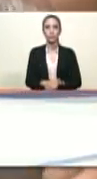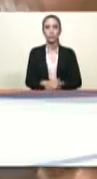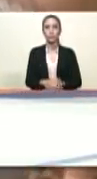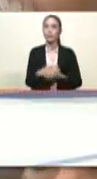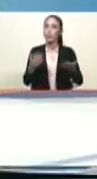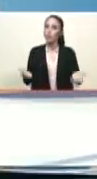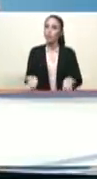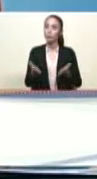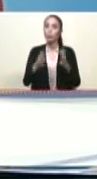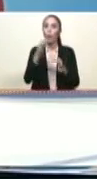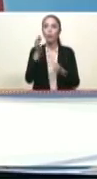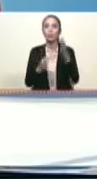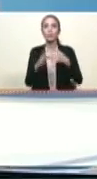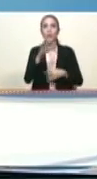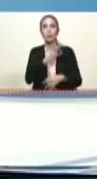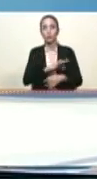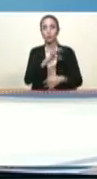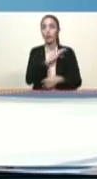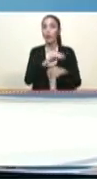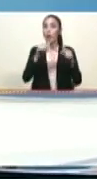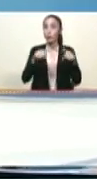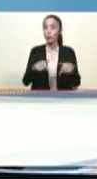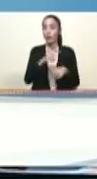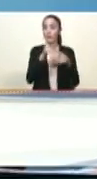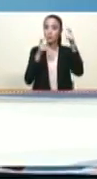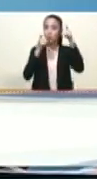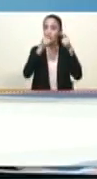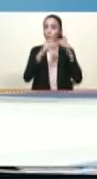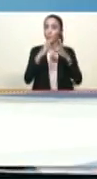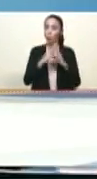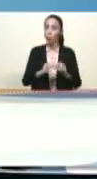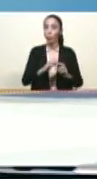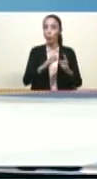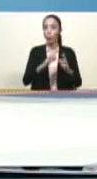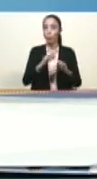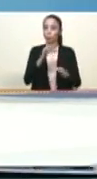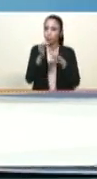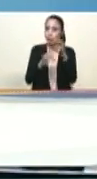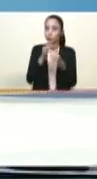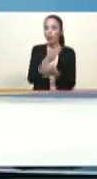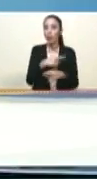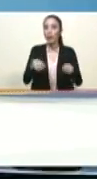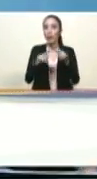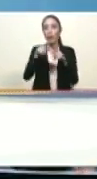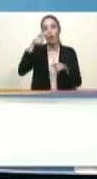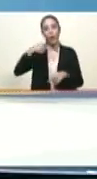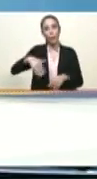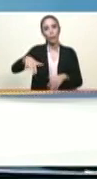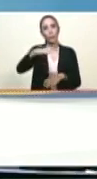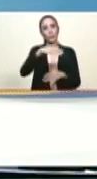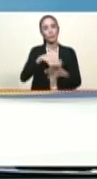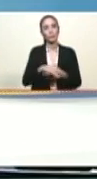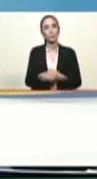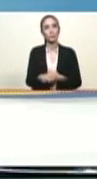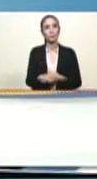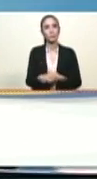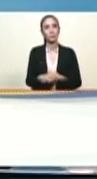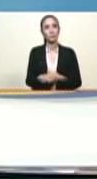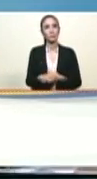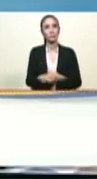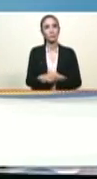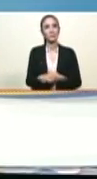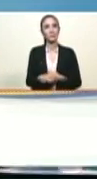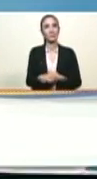social. Usted le está cumpliendo a Chávez, le está cumpliendo al pueblo, presidente. Ahora, bueno, lo que usted